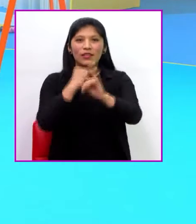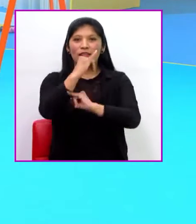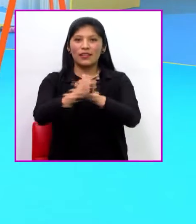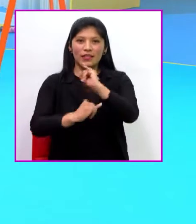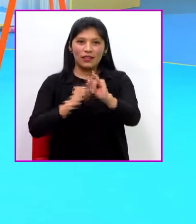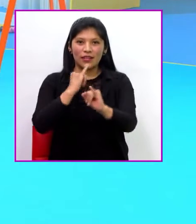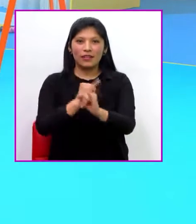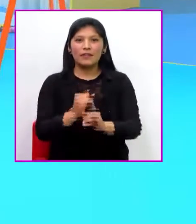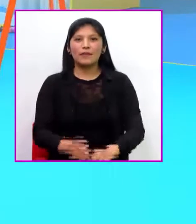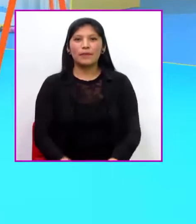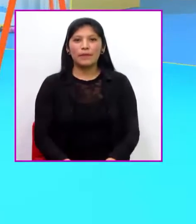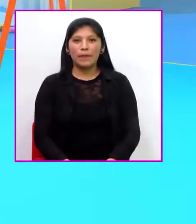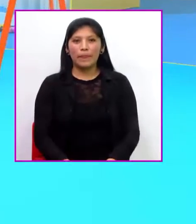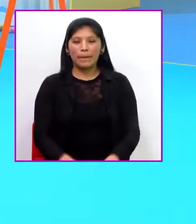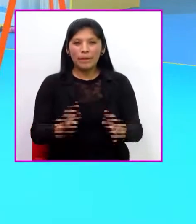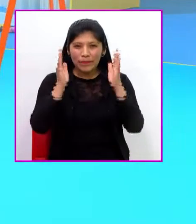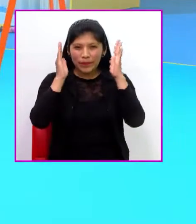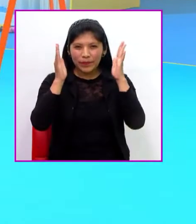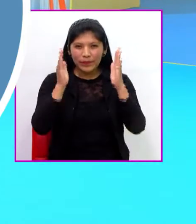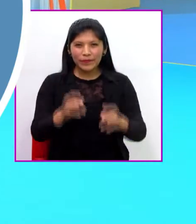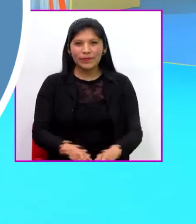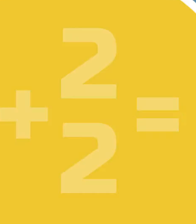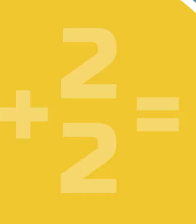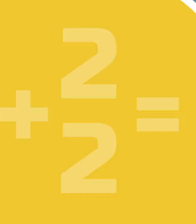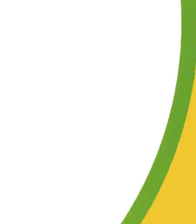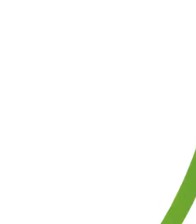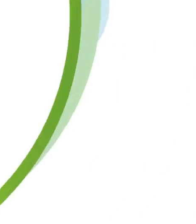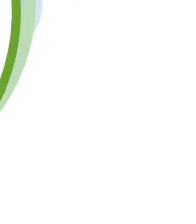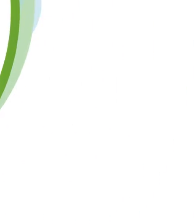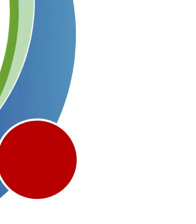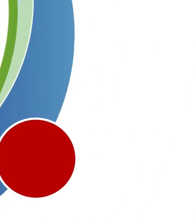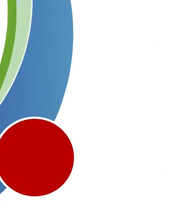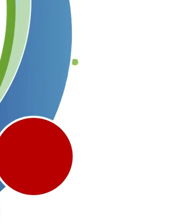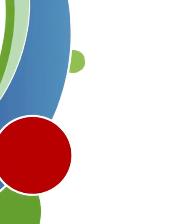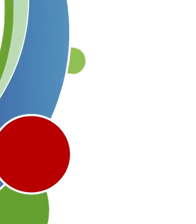e internacionales. Presta mucha atención.